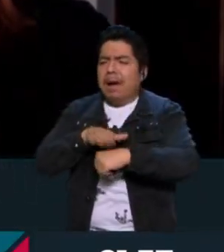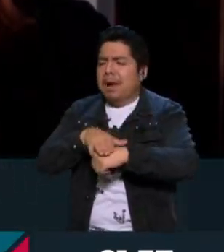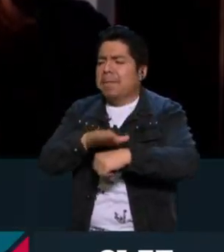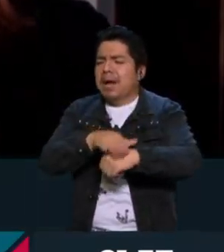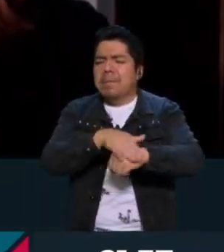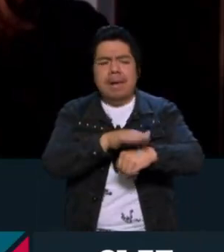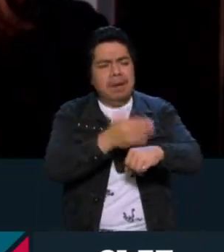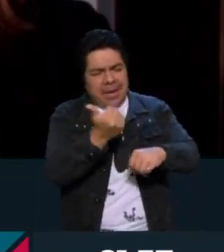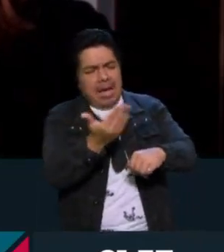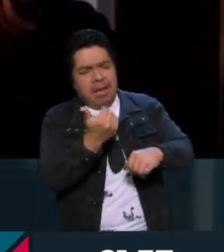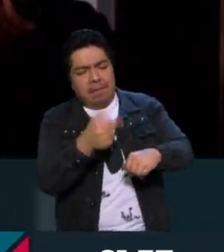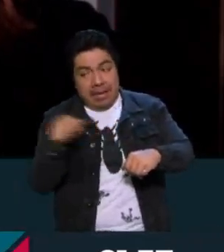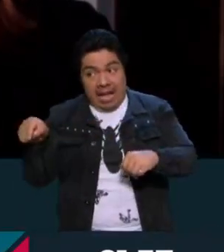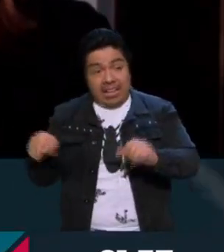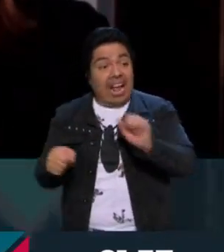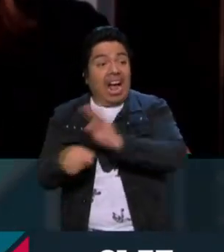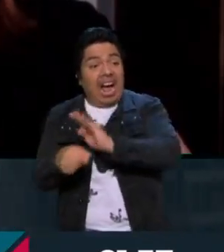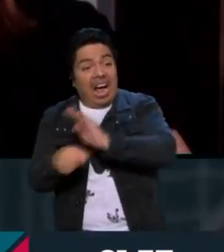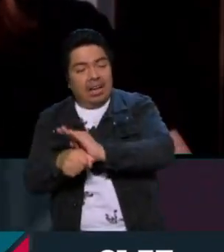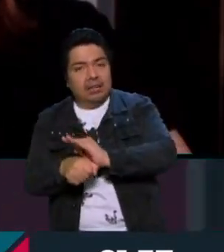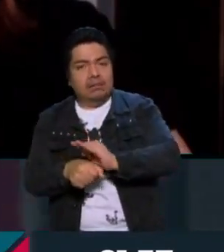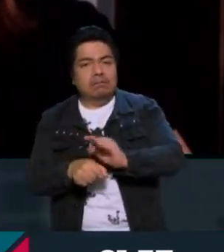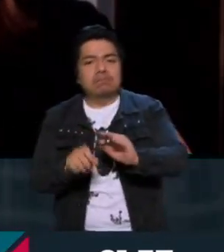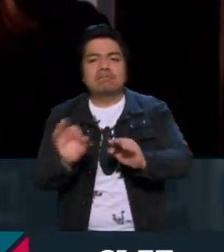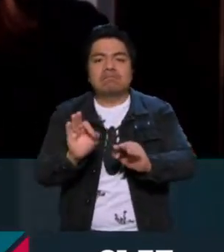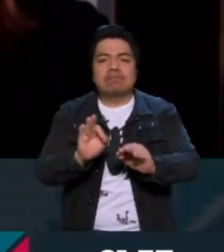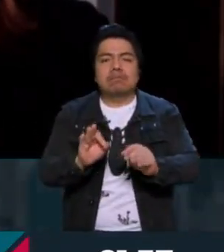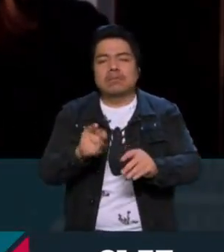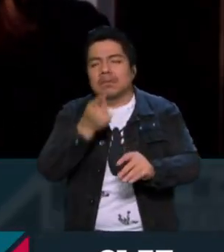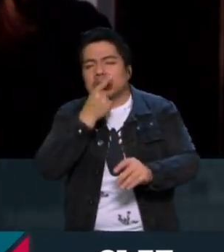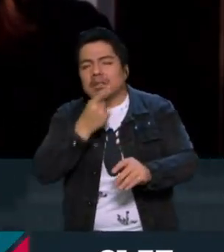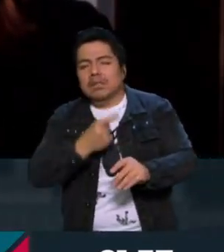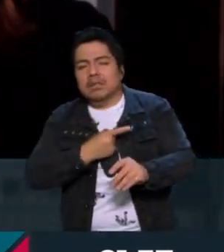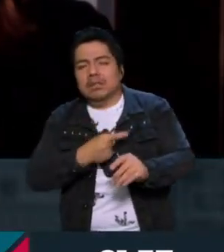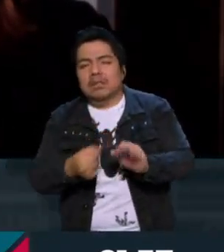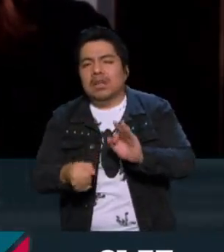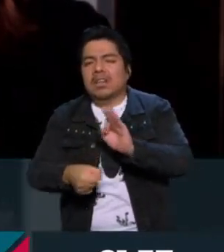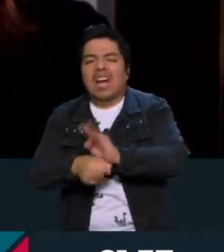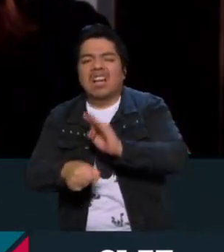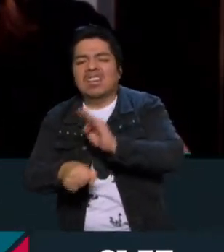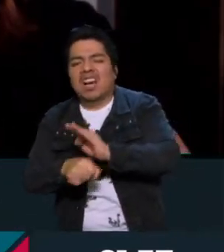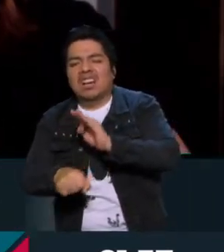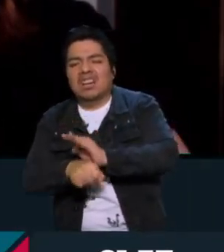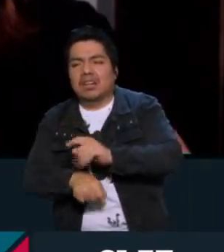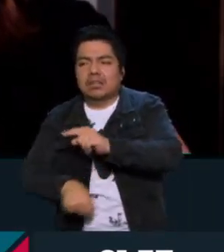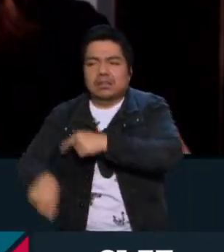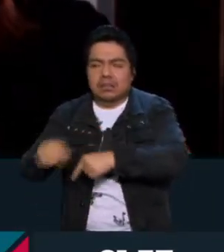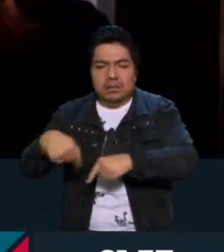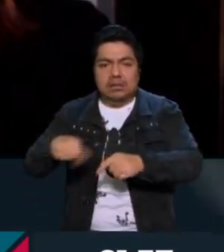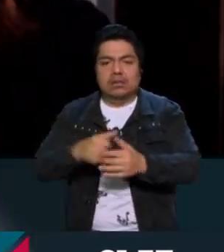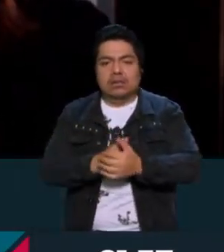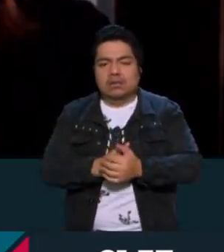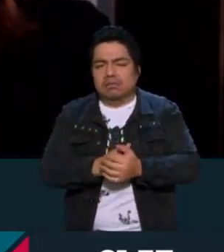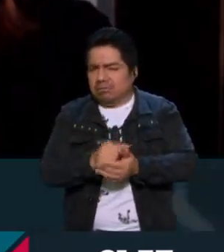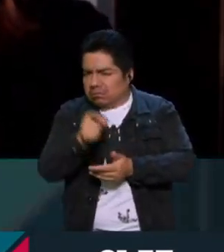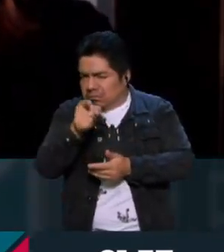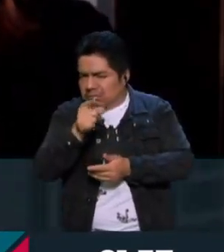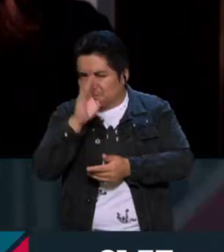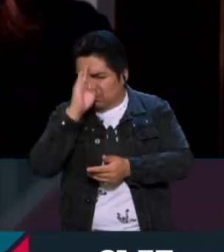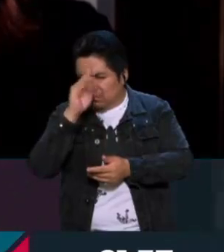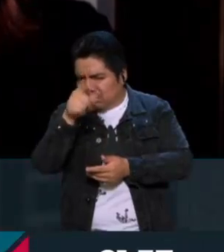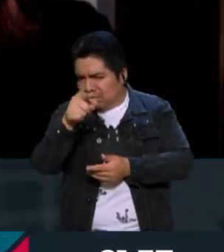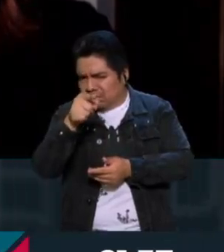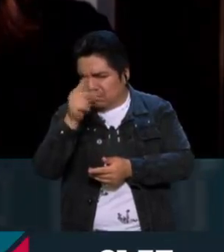forman parte de este paro, aludiendo, me parece, a este tema de lo que mencionas del respaldo popular que requieren este tipo de medidas. ¿Consideras tú, desde